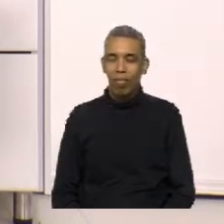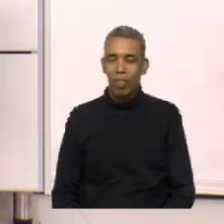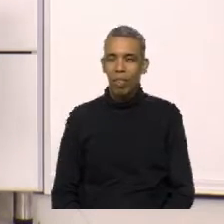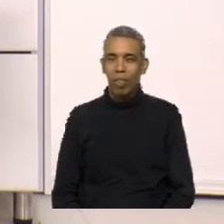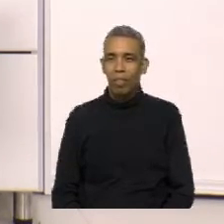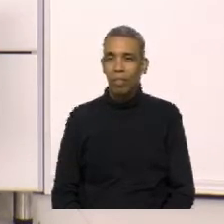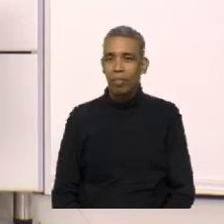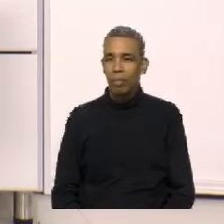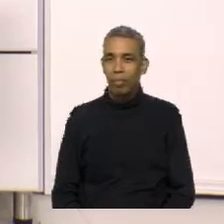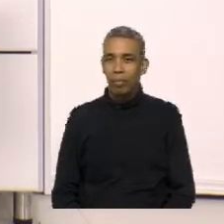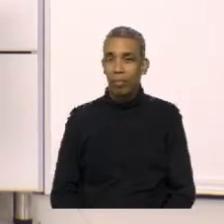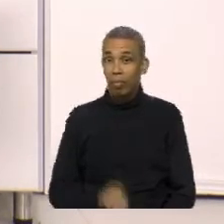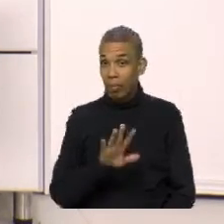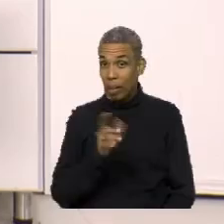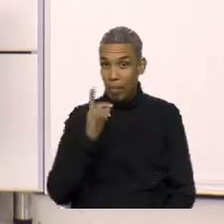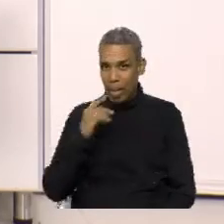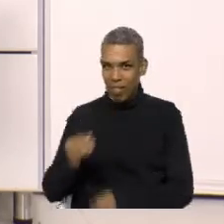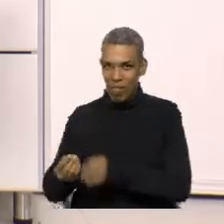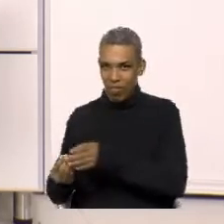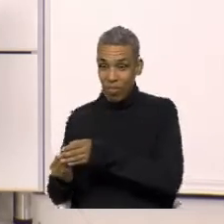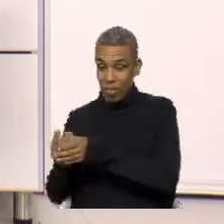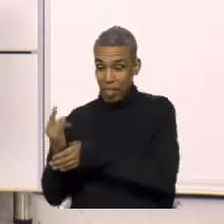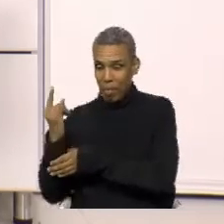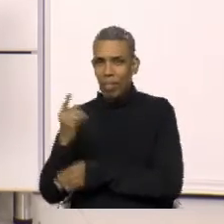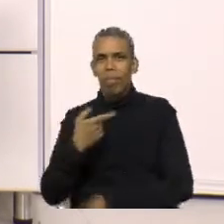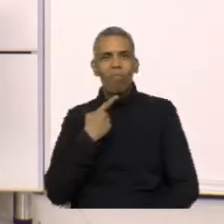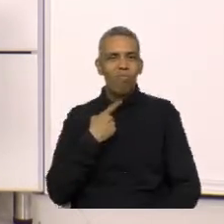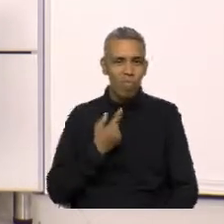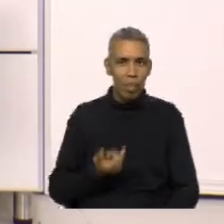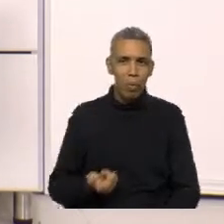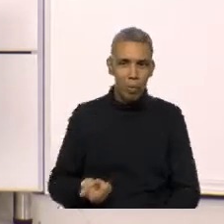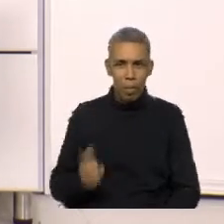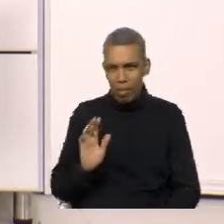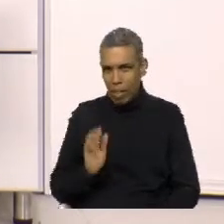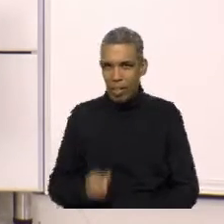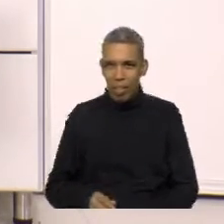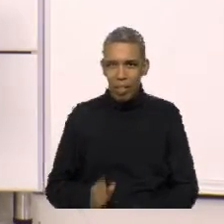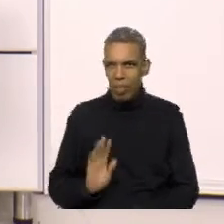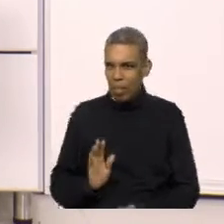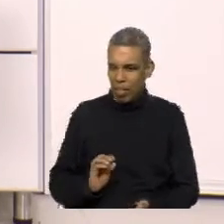acá las hierbitas que siempre utilizo